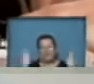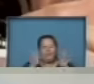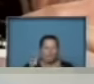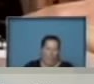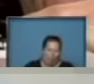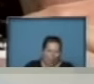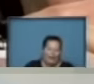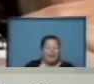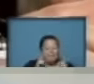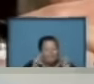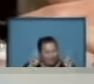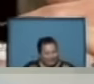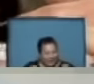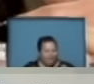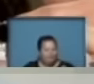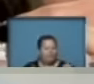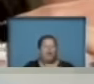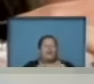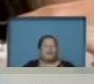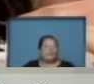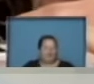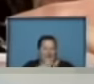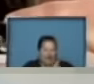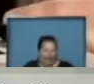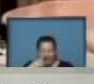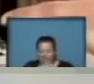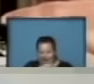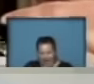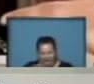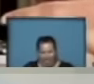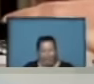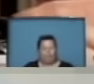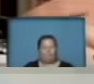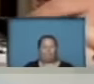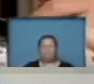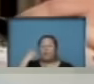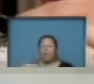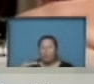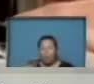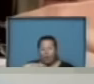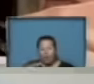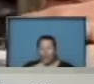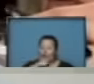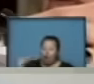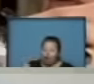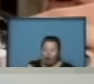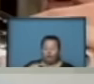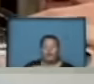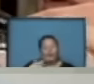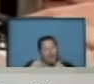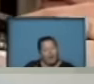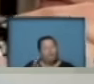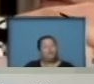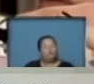tema. Y ese mismo tema enancado sobre qué, sobre nada, absolutamente sobre nada. El único hecho que hay que repudiar y